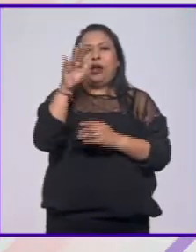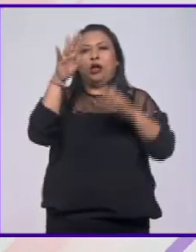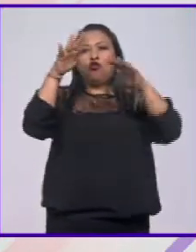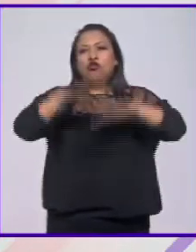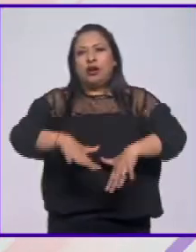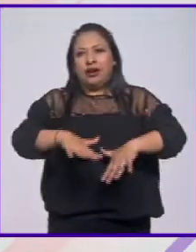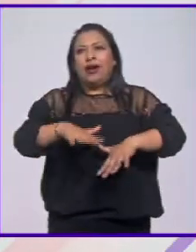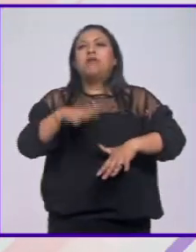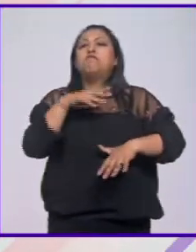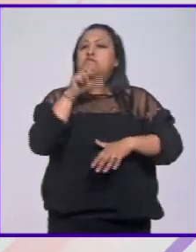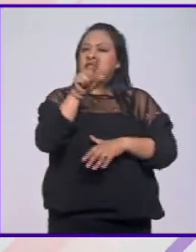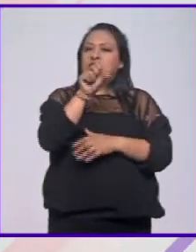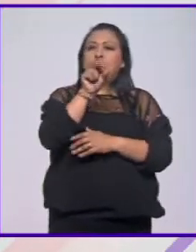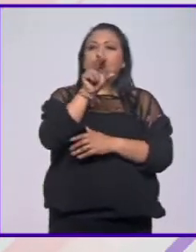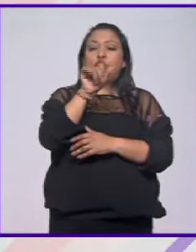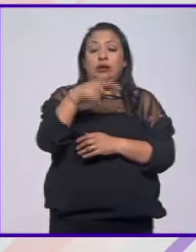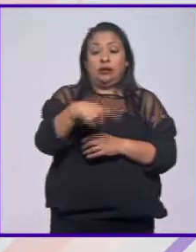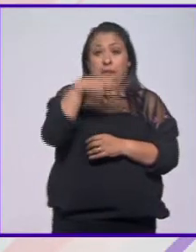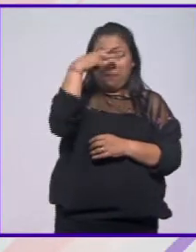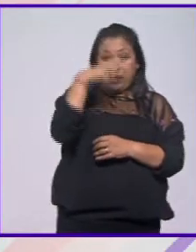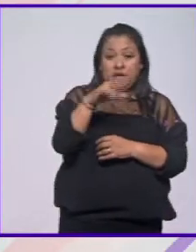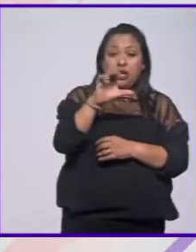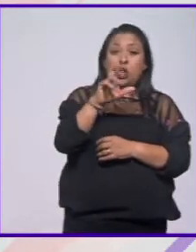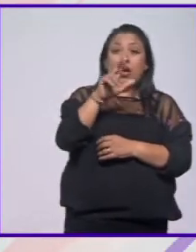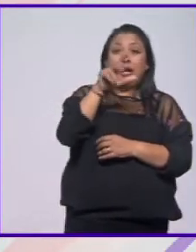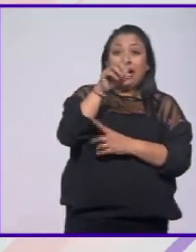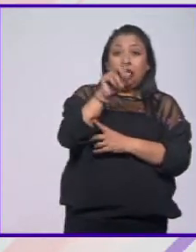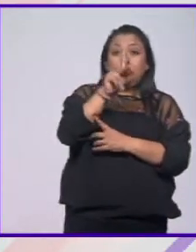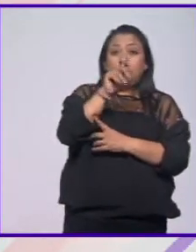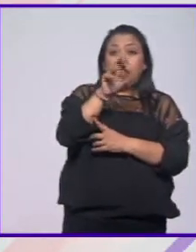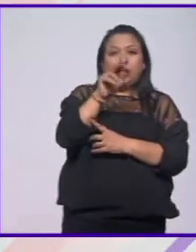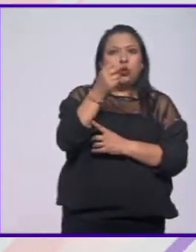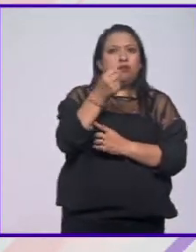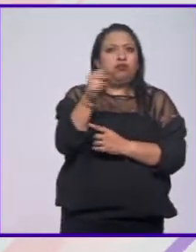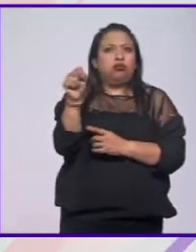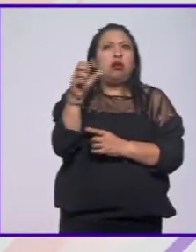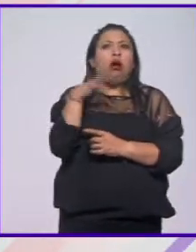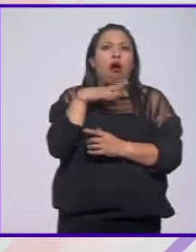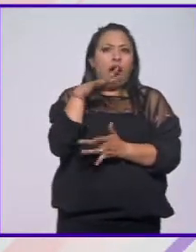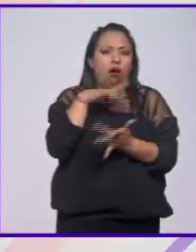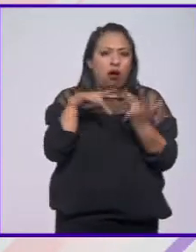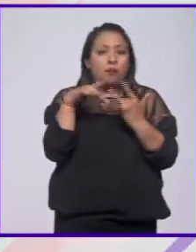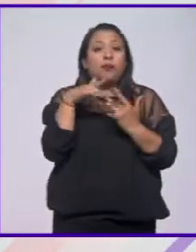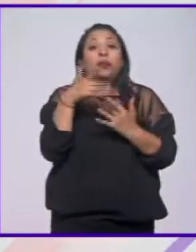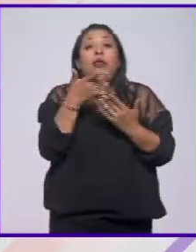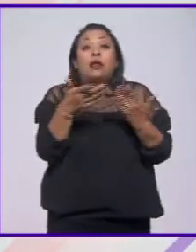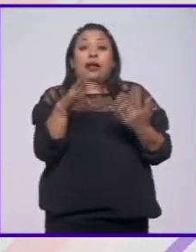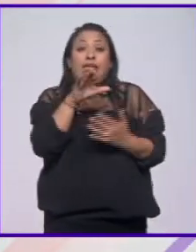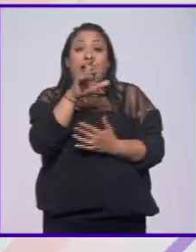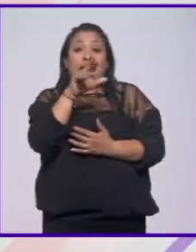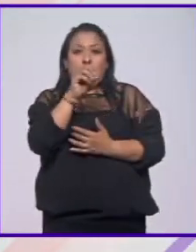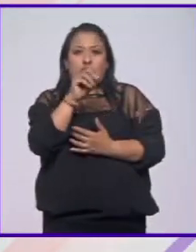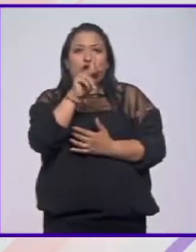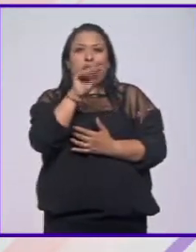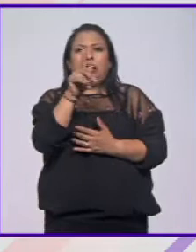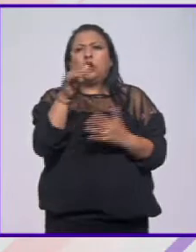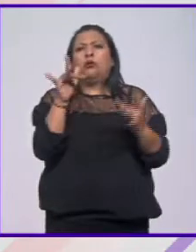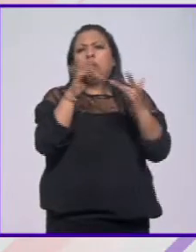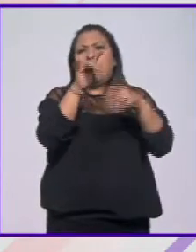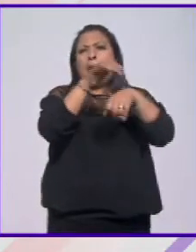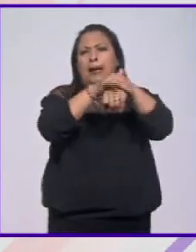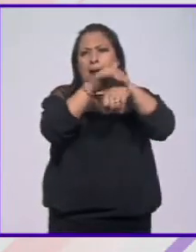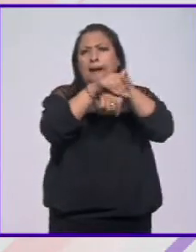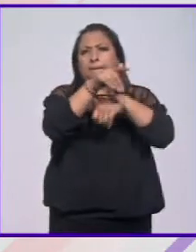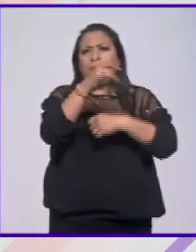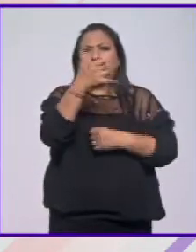de Bach. En México, Carlos Prieto es el que ha hecho esta proeza de grabarlas, y es precisamente Carlos Prieto, cercano amigo de Yo-Yo Ma,